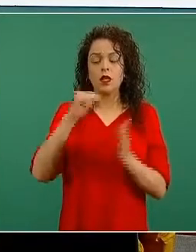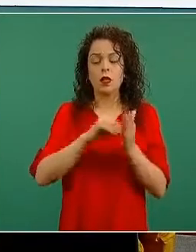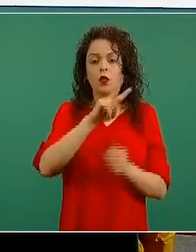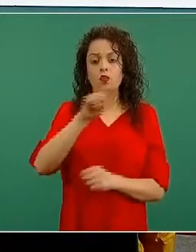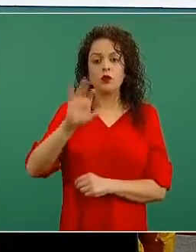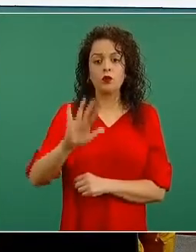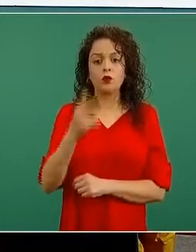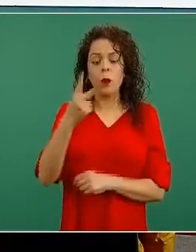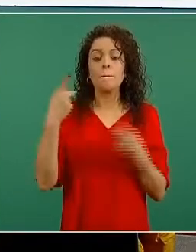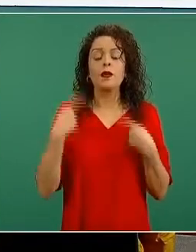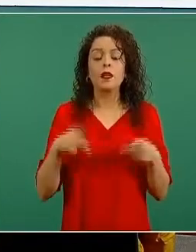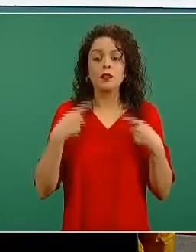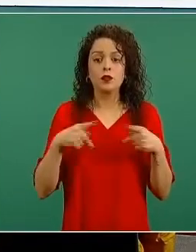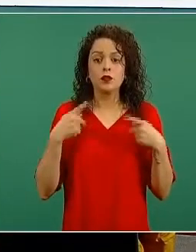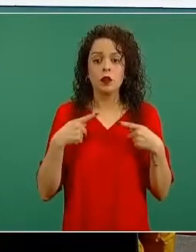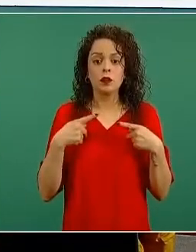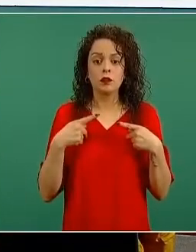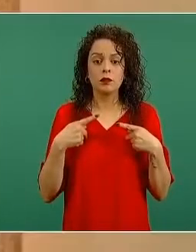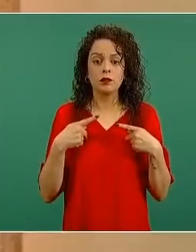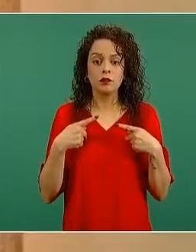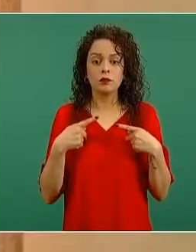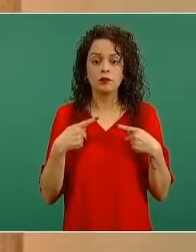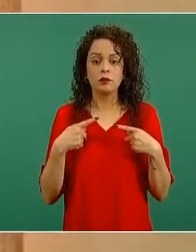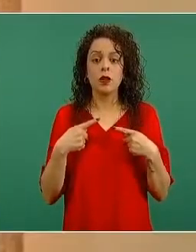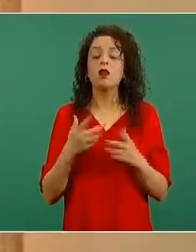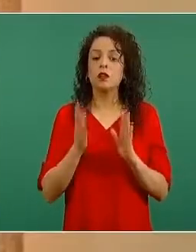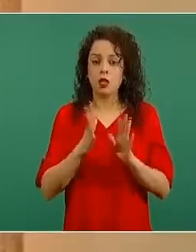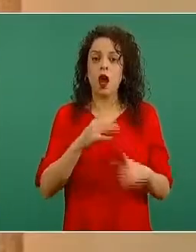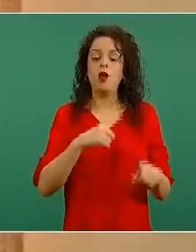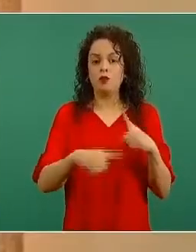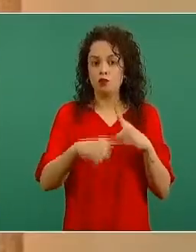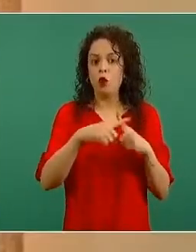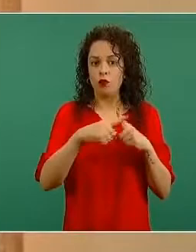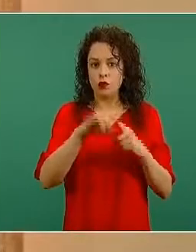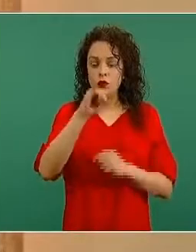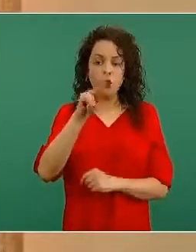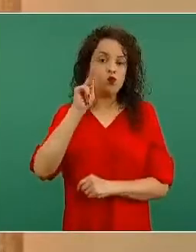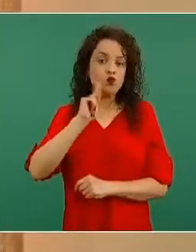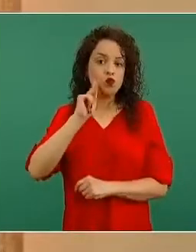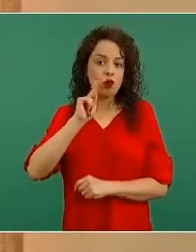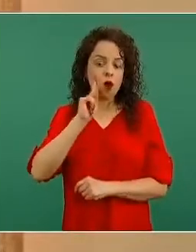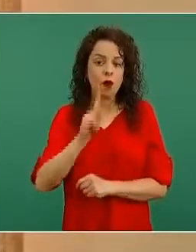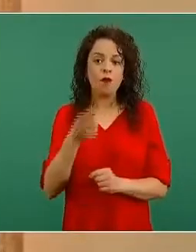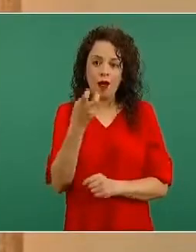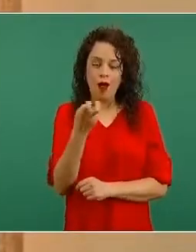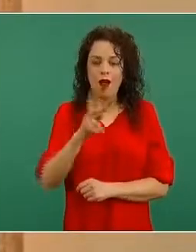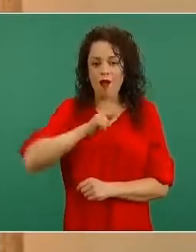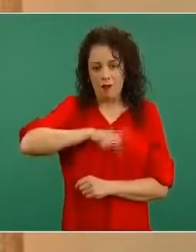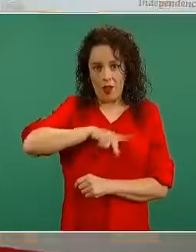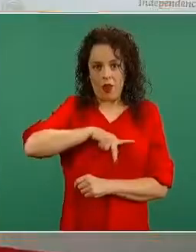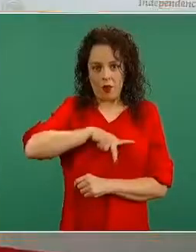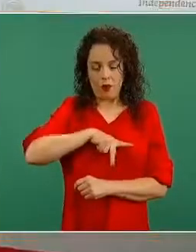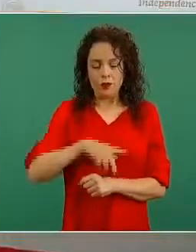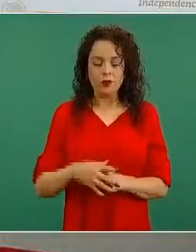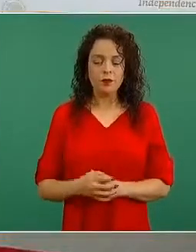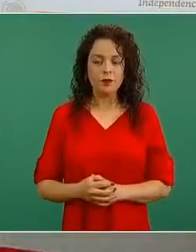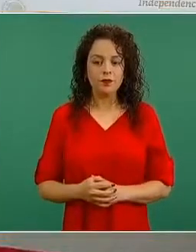1.630.258 personas que han resultado con una prueba positiva al virus SARS-CoV-2.